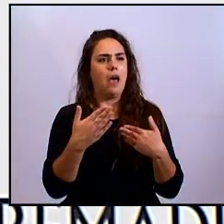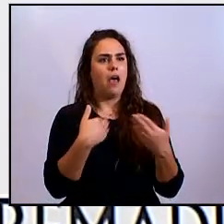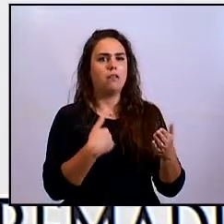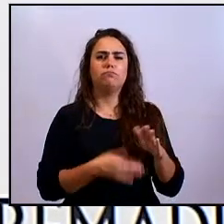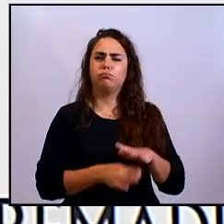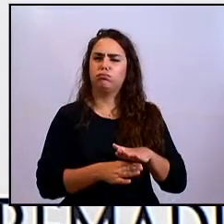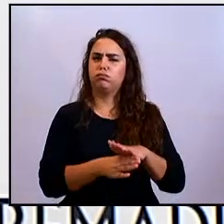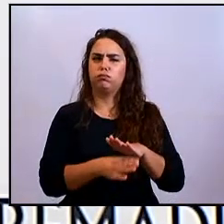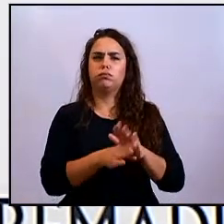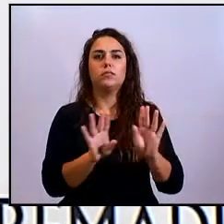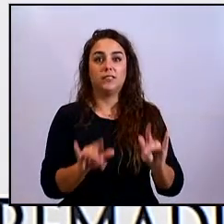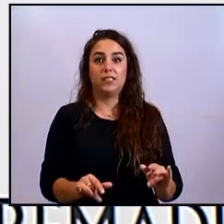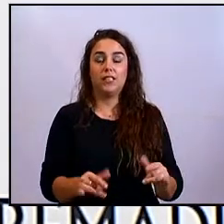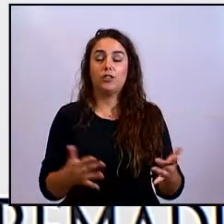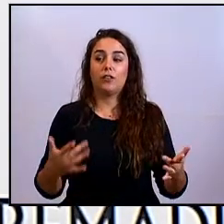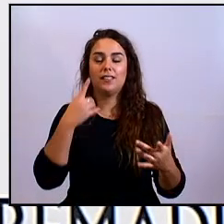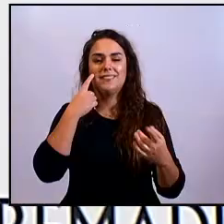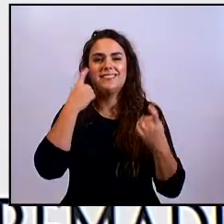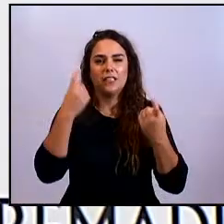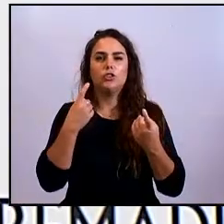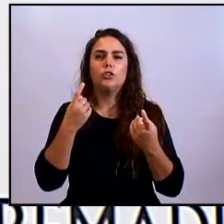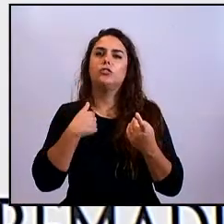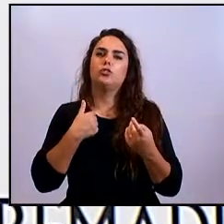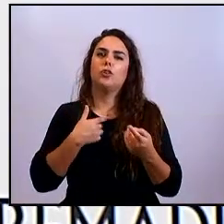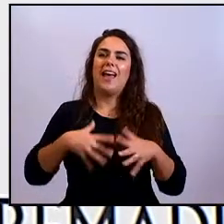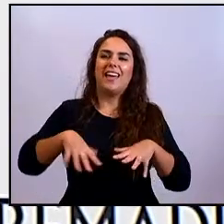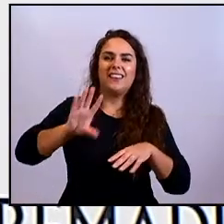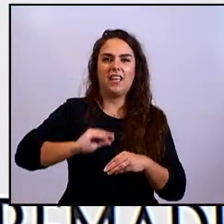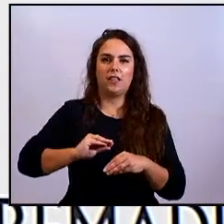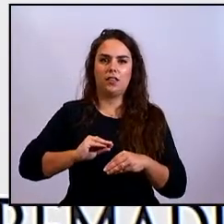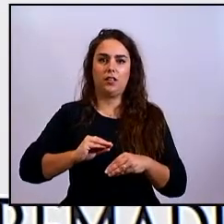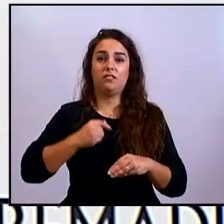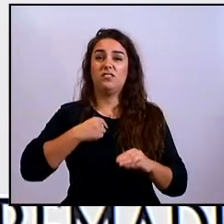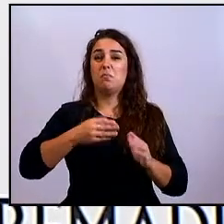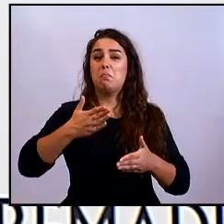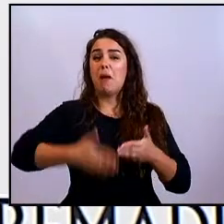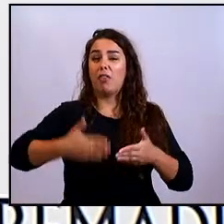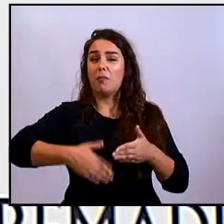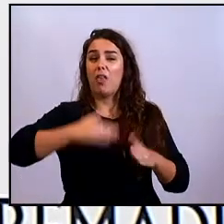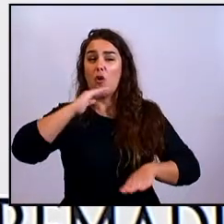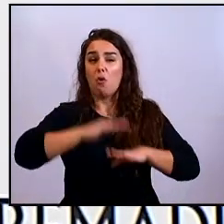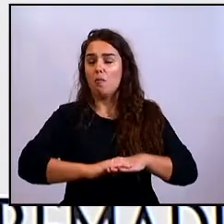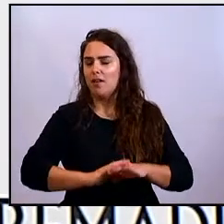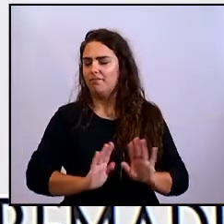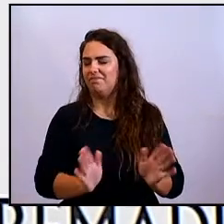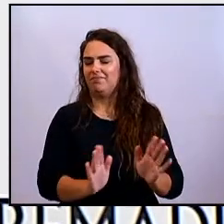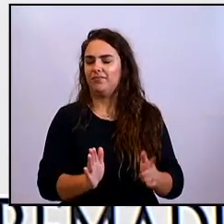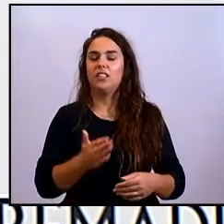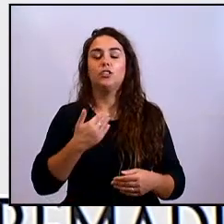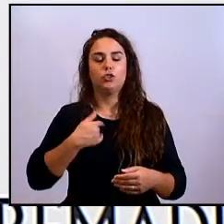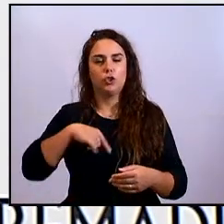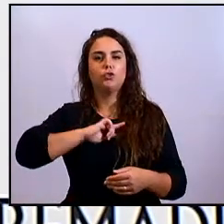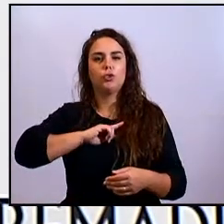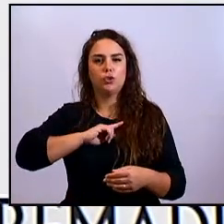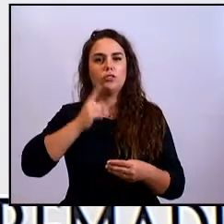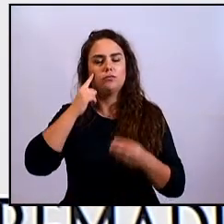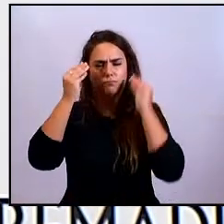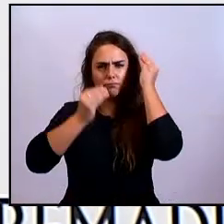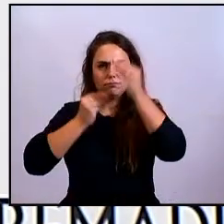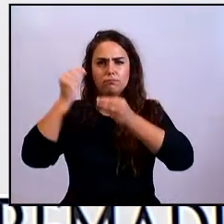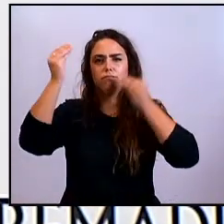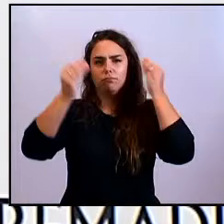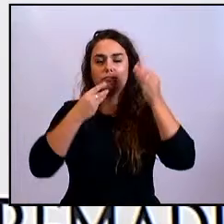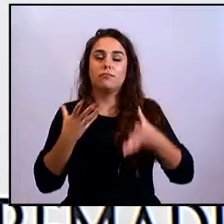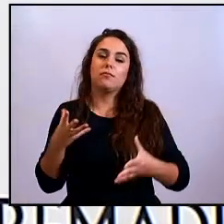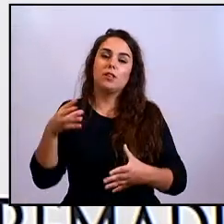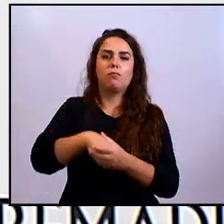hemos elegido el entendimiento antes que el cumplimiento estricto de los plazos. Y en ese camino hemos estudiado a fondo y hemos incorporado